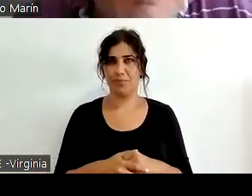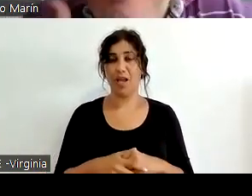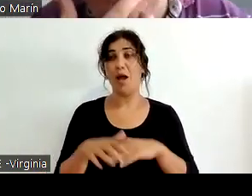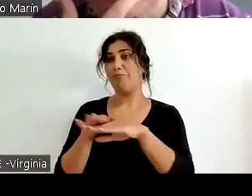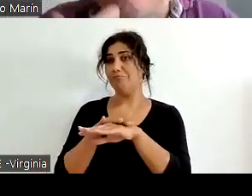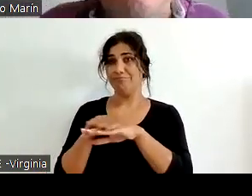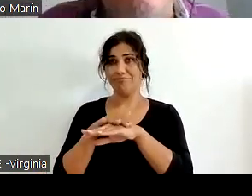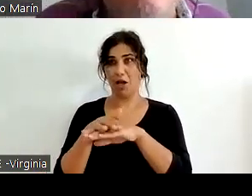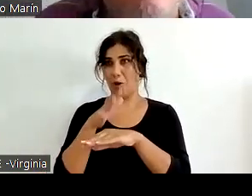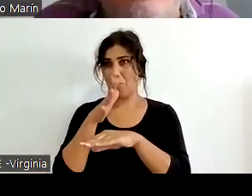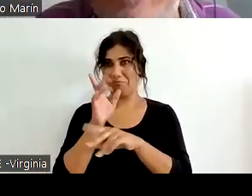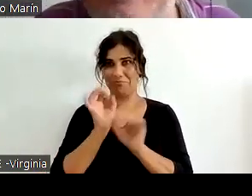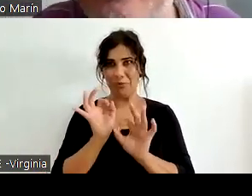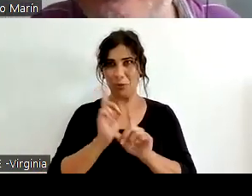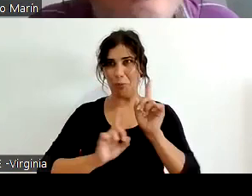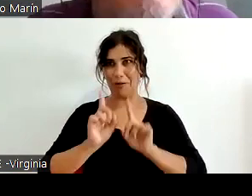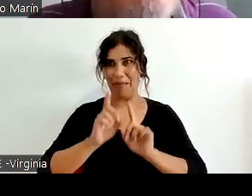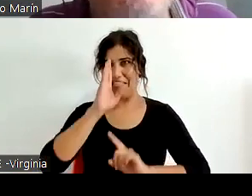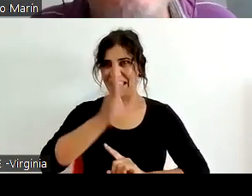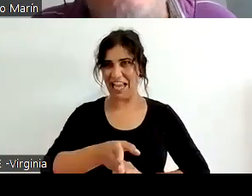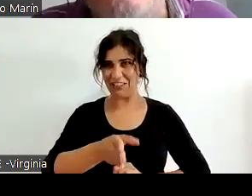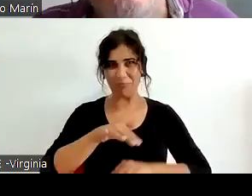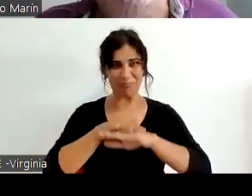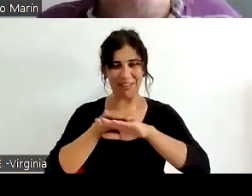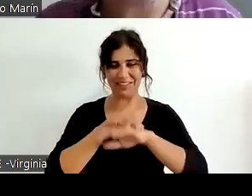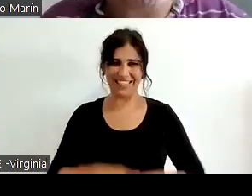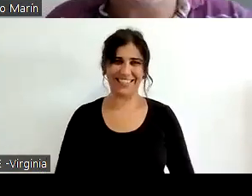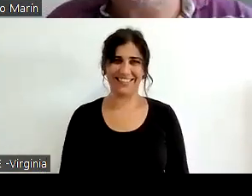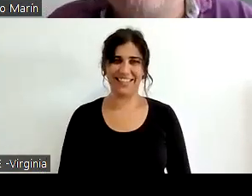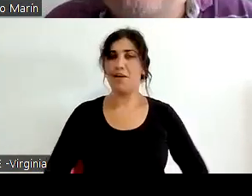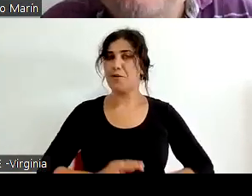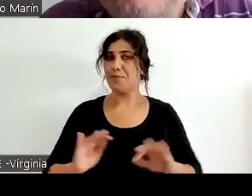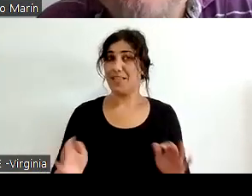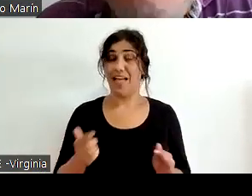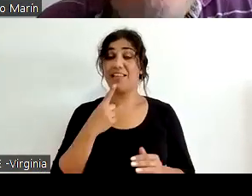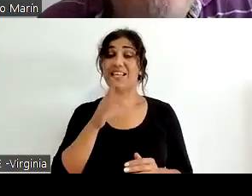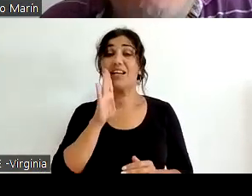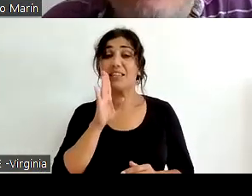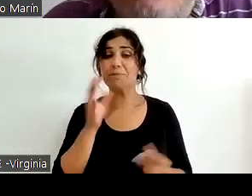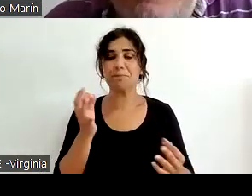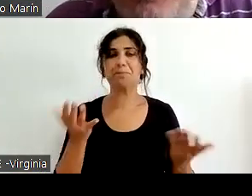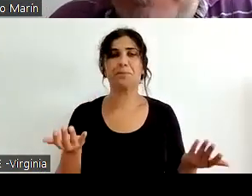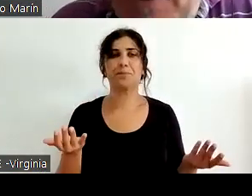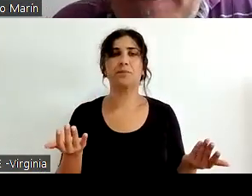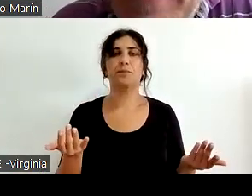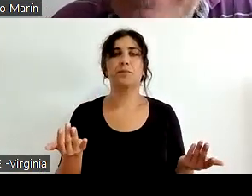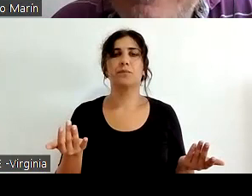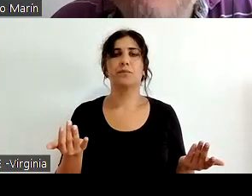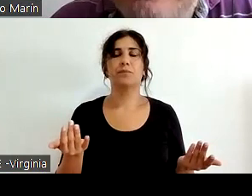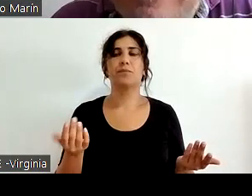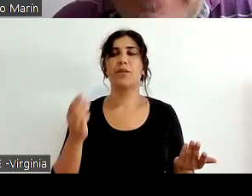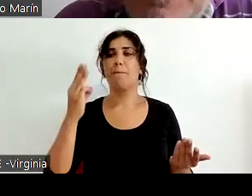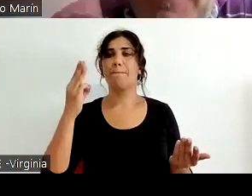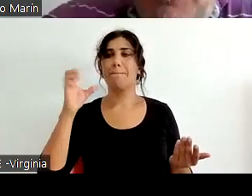disculpadme, problemas del directo, disculpadme. Vale, pues como os iba comentando, tenemos peroné